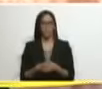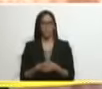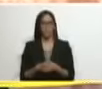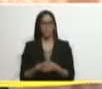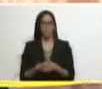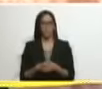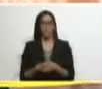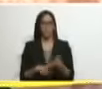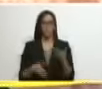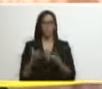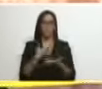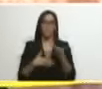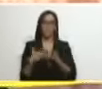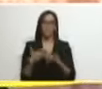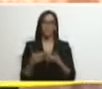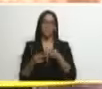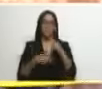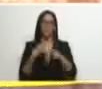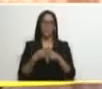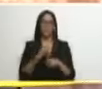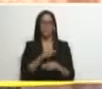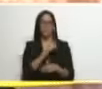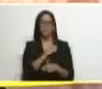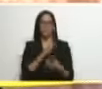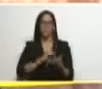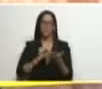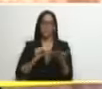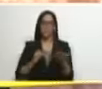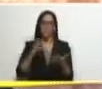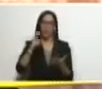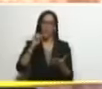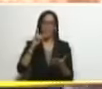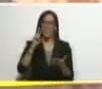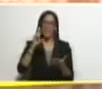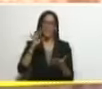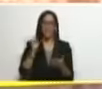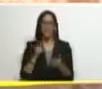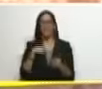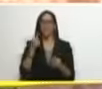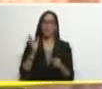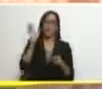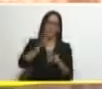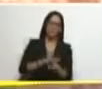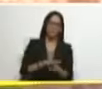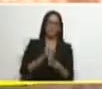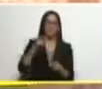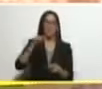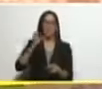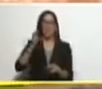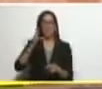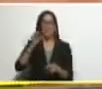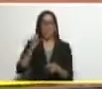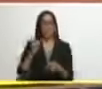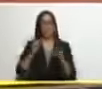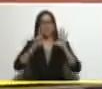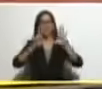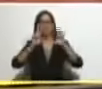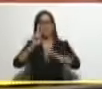el protocolo de Puerto España que firmó el doctor Caldera y luego le cayó encima a Luis Herrera en el 82,